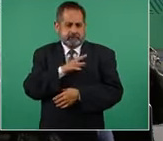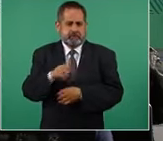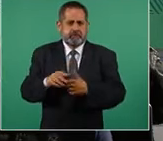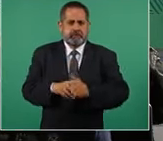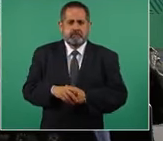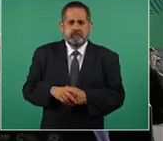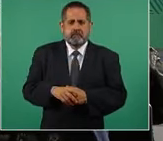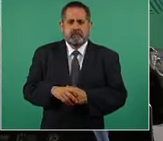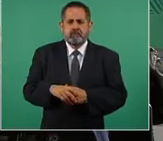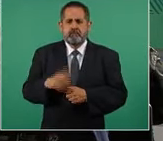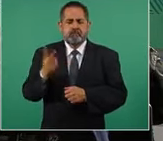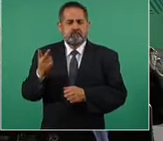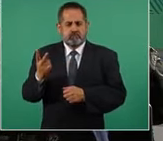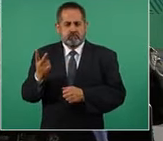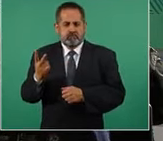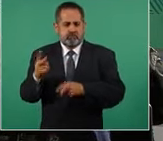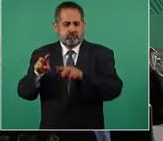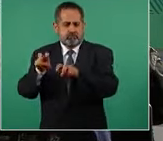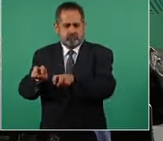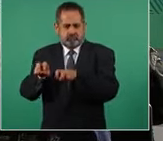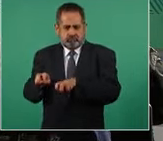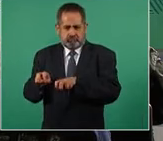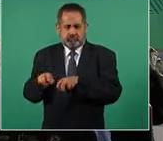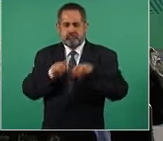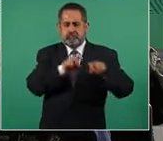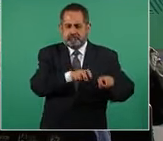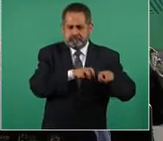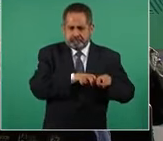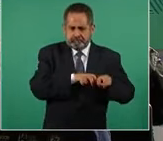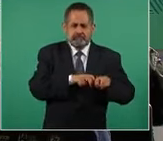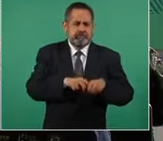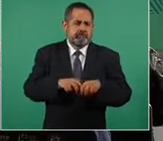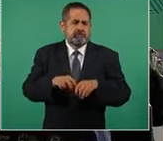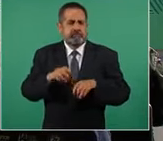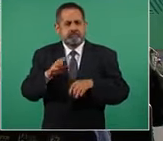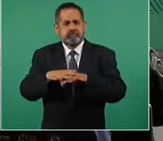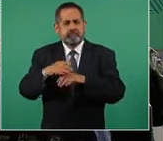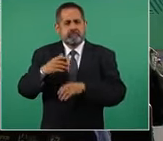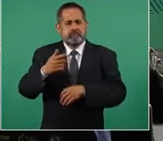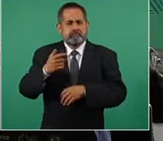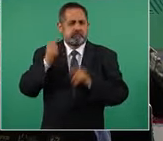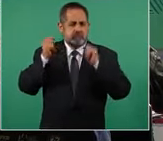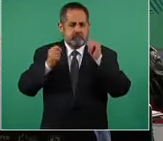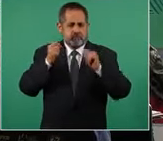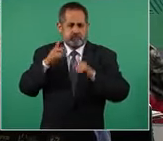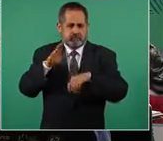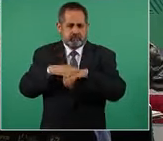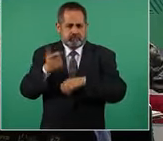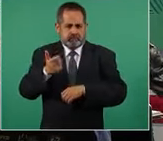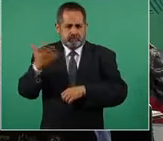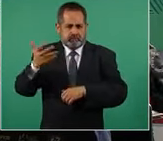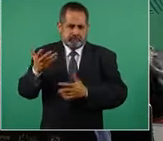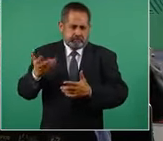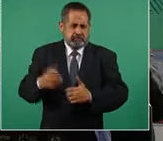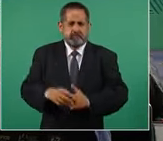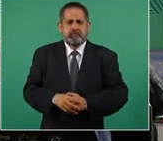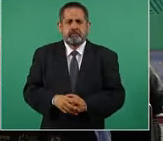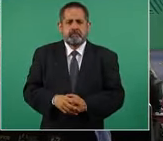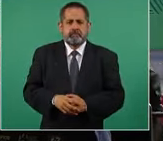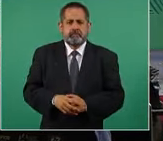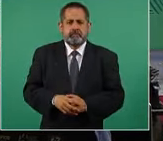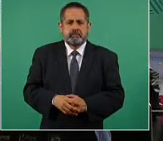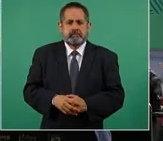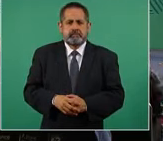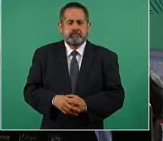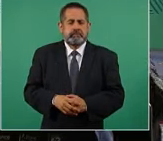Estos son asientos más amplios, más cómodos, evidentemente es una tarifa para turistas más alto, ¿no? La siguiente, aquí